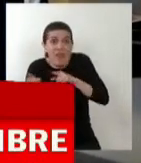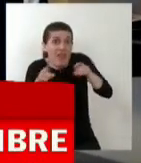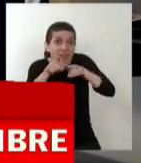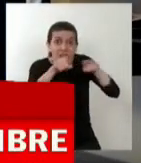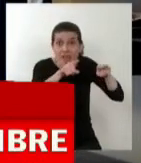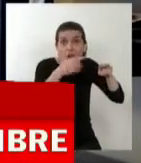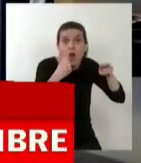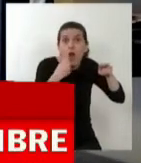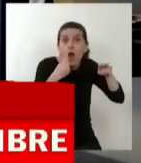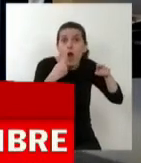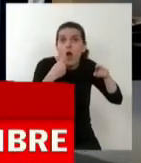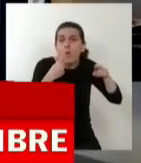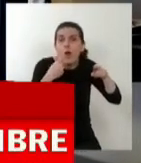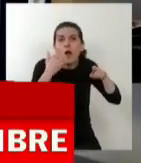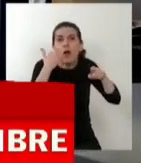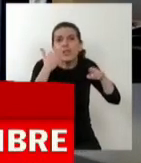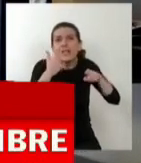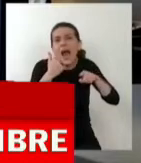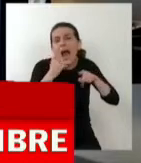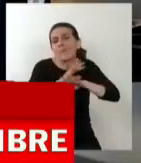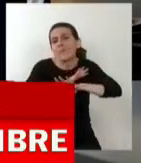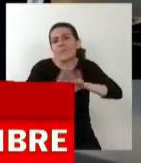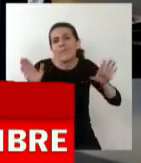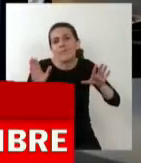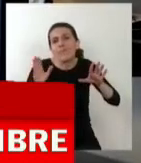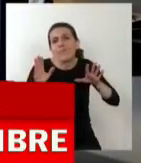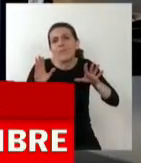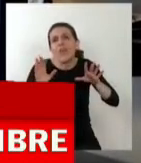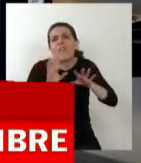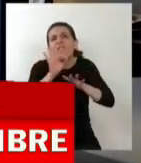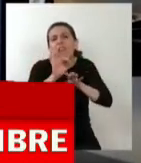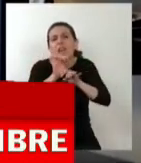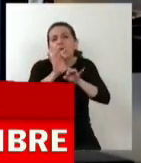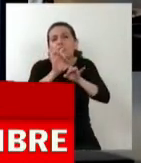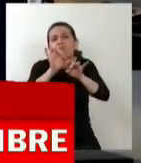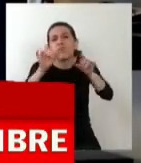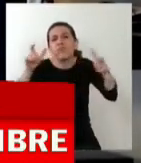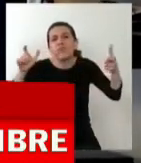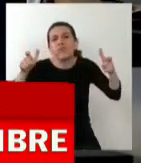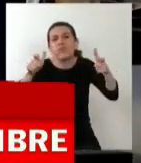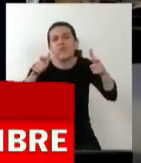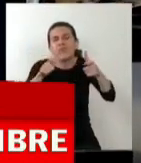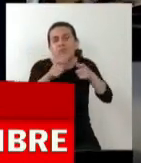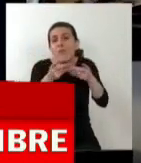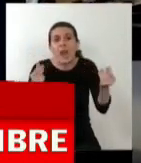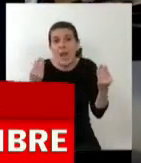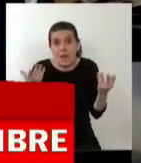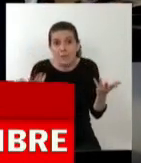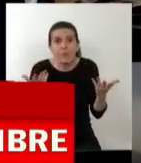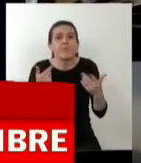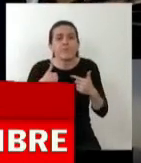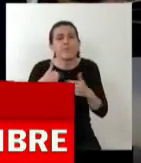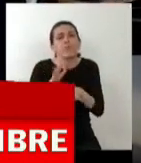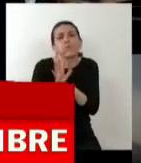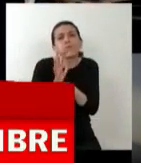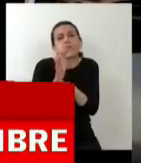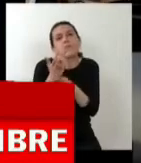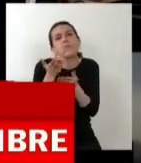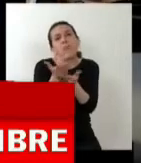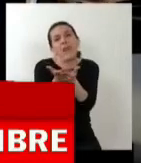podemos combatir definitivamente al virus. Yo los invito a que sigamos trabajando como hasta